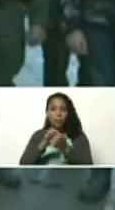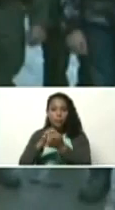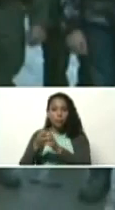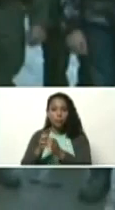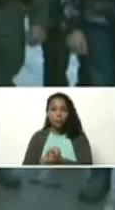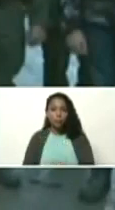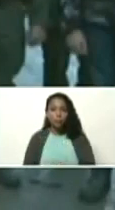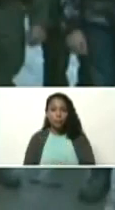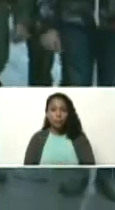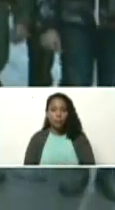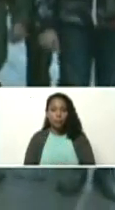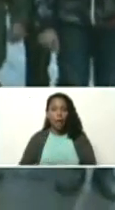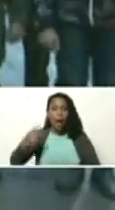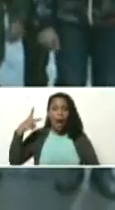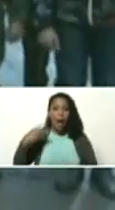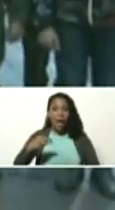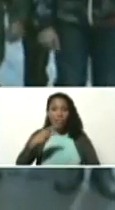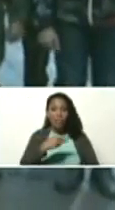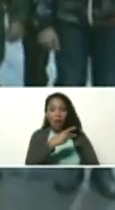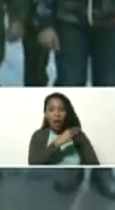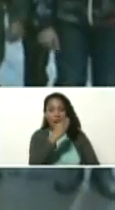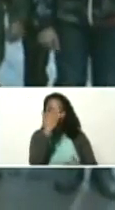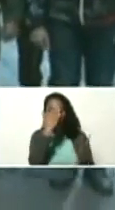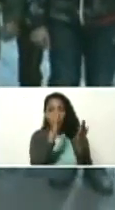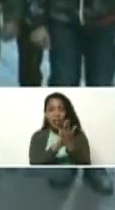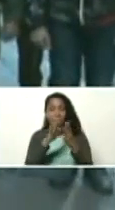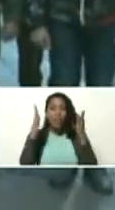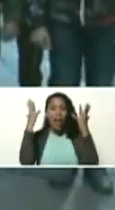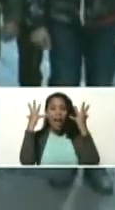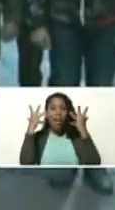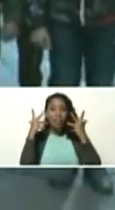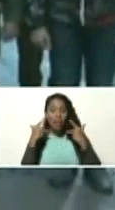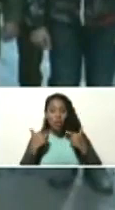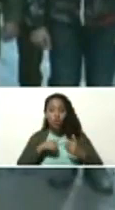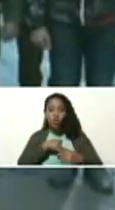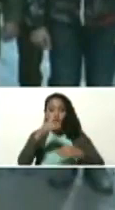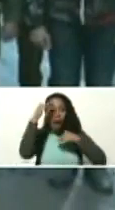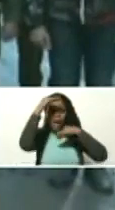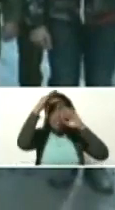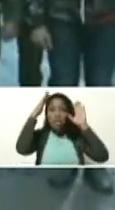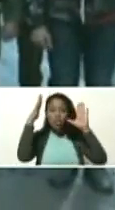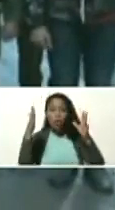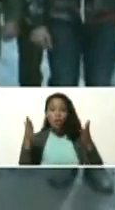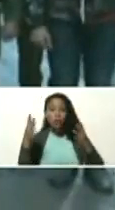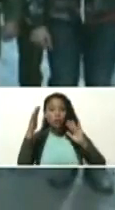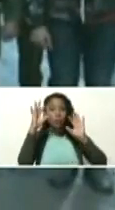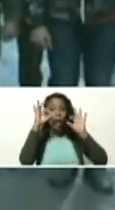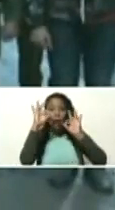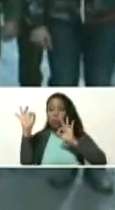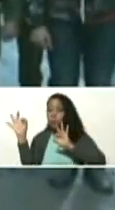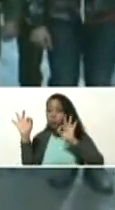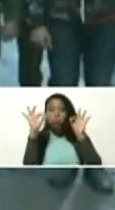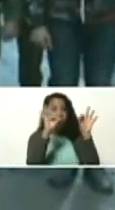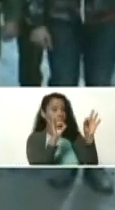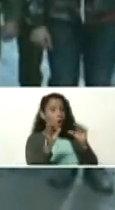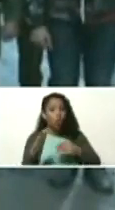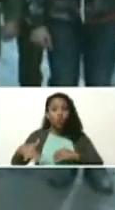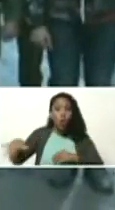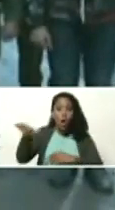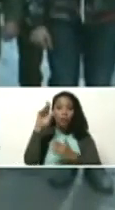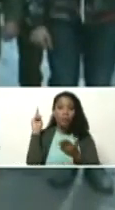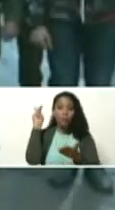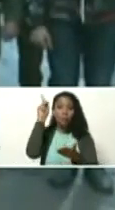El Frente de las Tejerías y el Frente del Castaño. Aquí estamos atendiendo, presidente, y alertas por toda esta